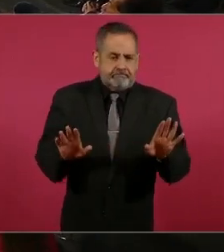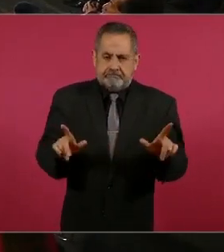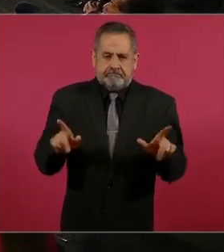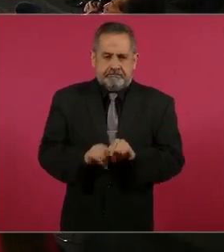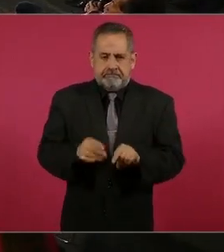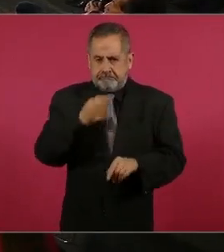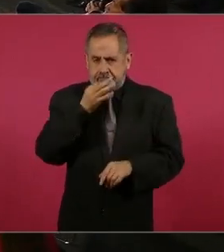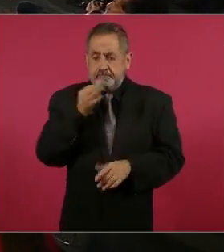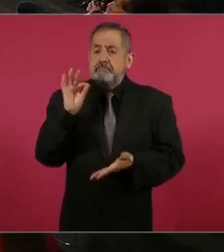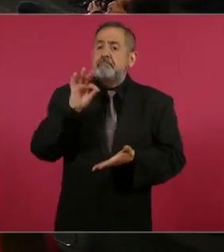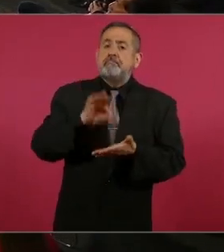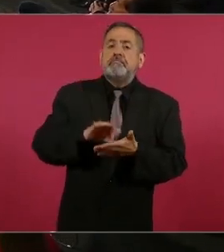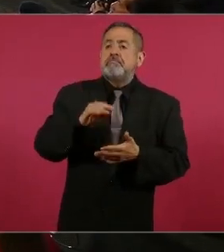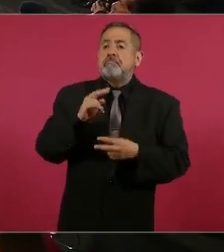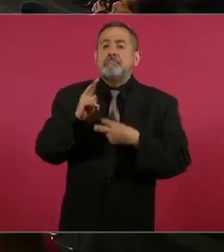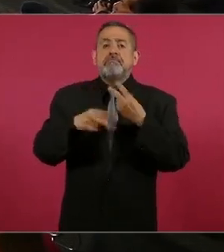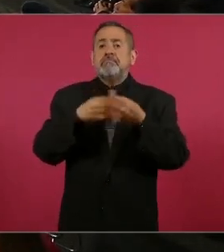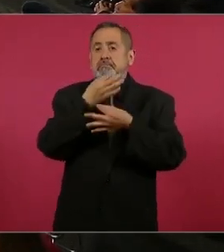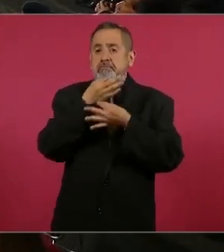este anuncio